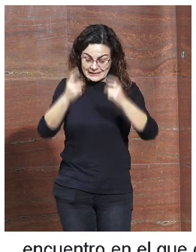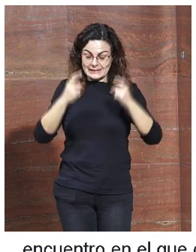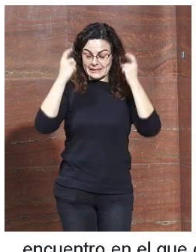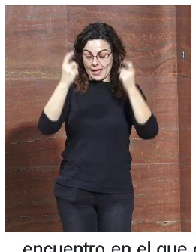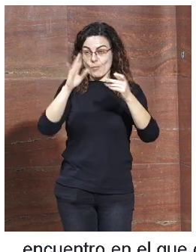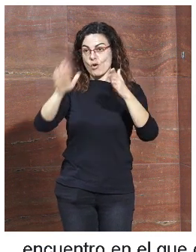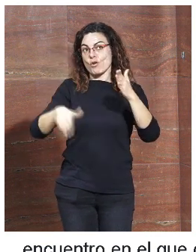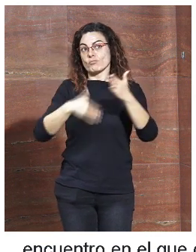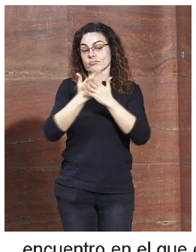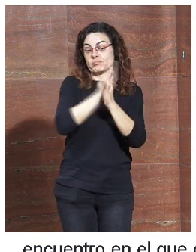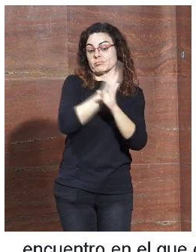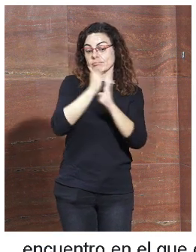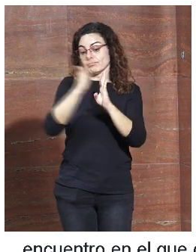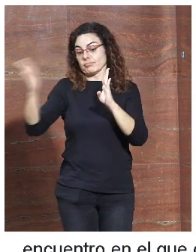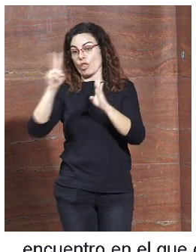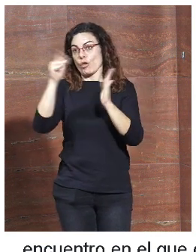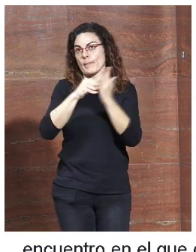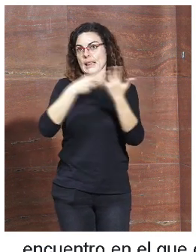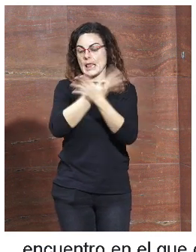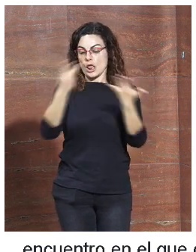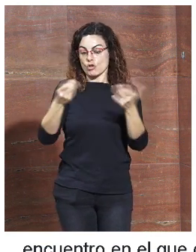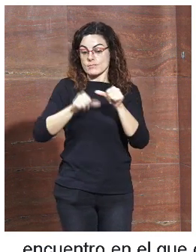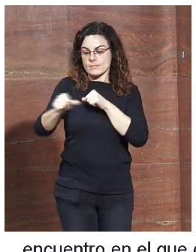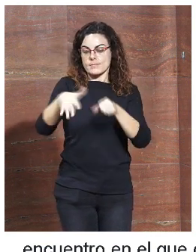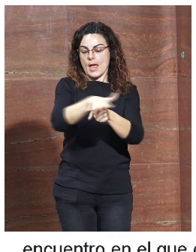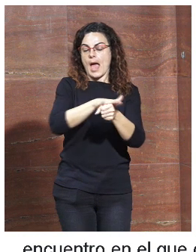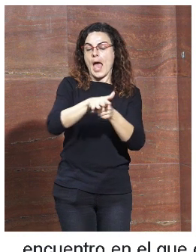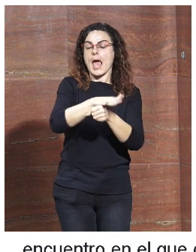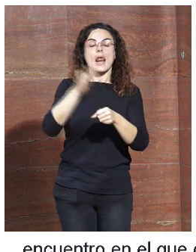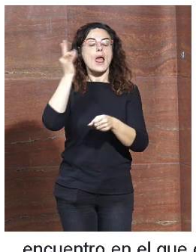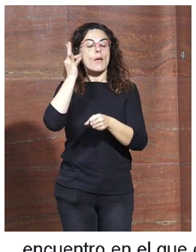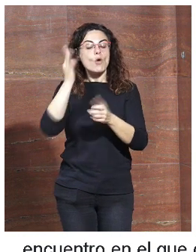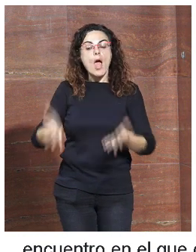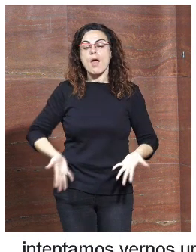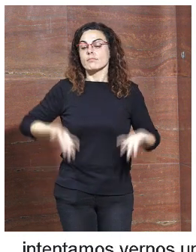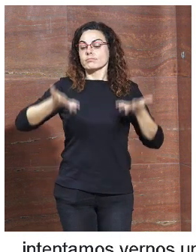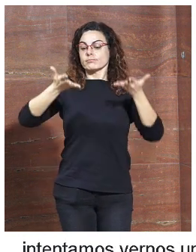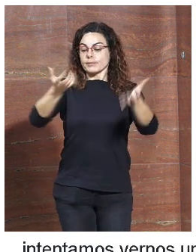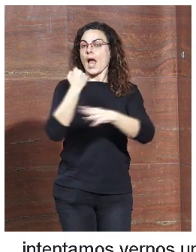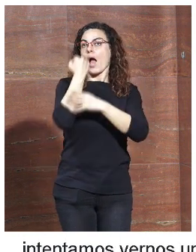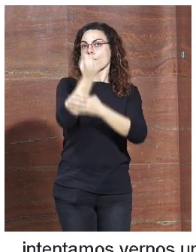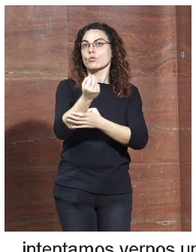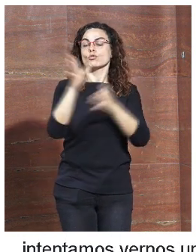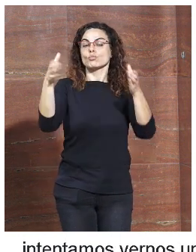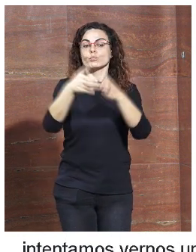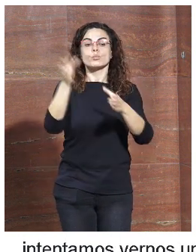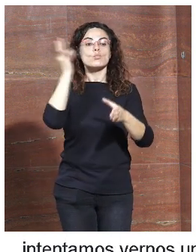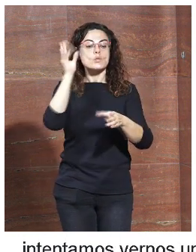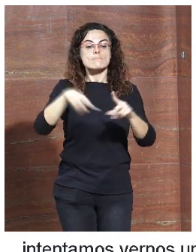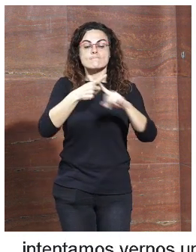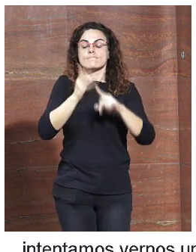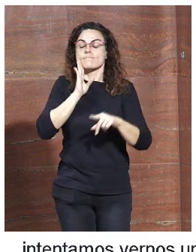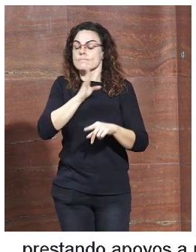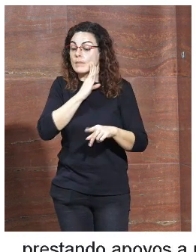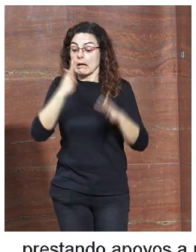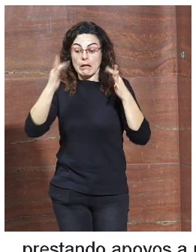de 2018, el área de mujer continúa prestando apoyos a mujeres y madres. Es una realidad que no podemos